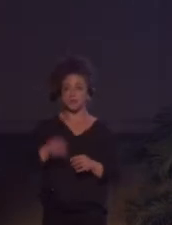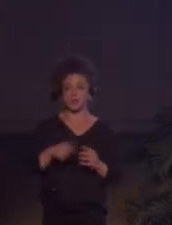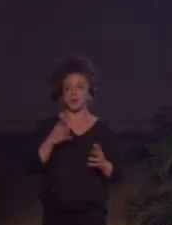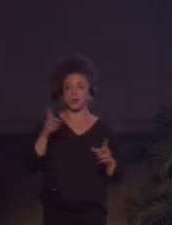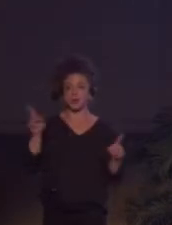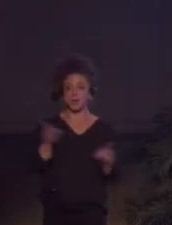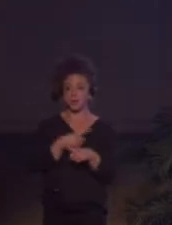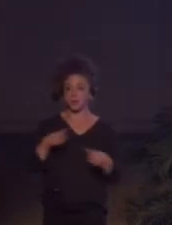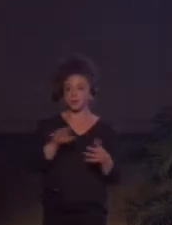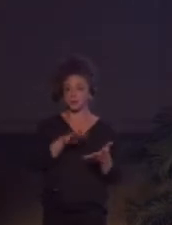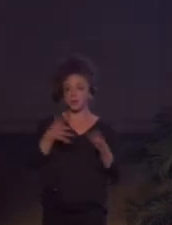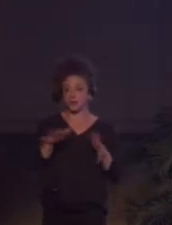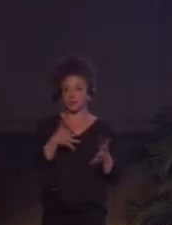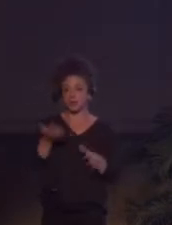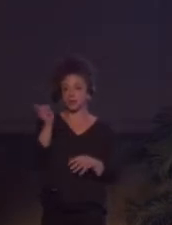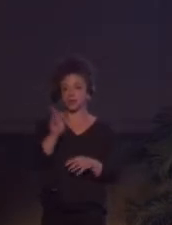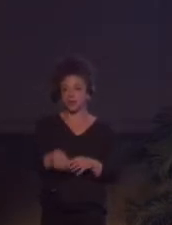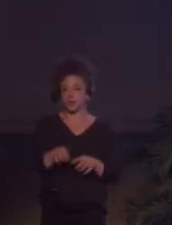eta gero egin genuen ere